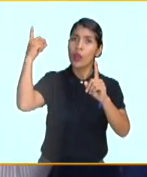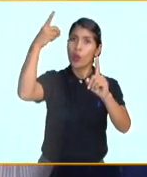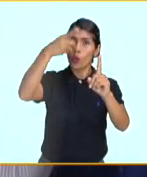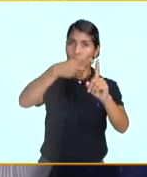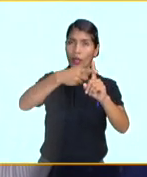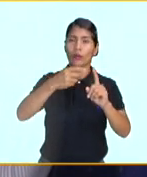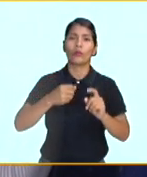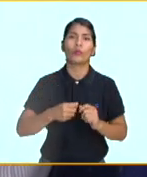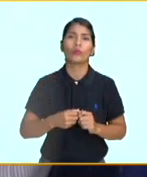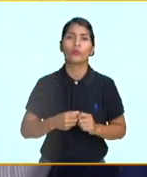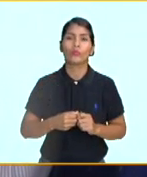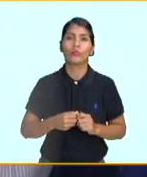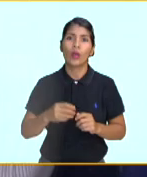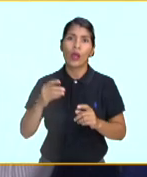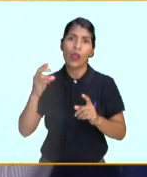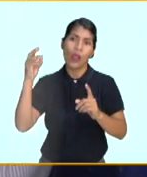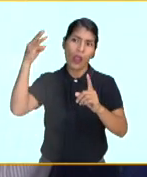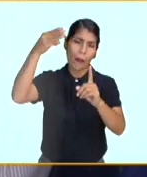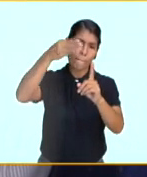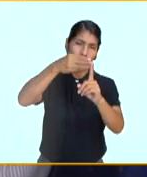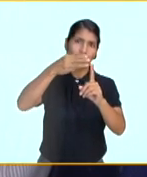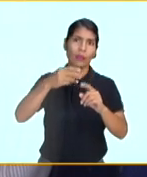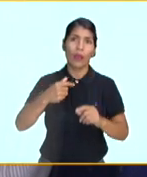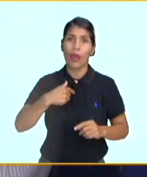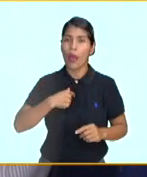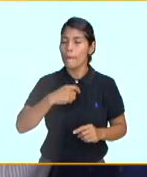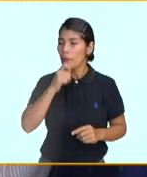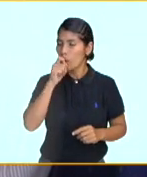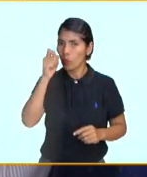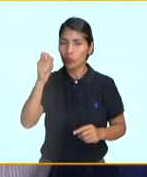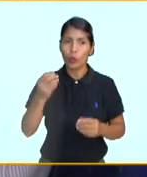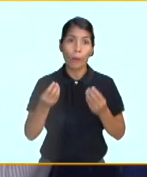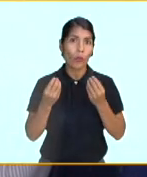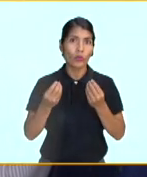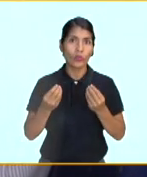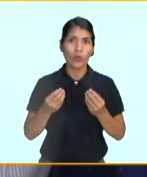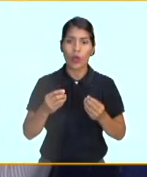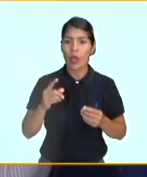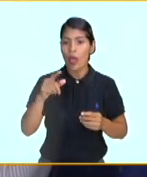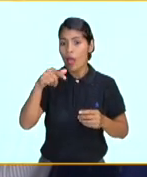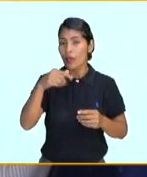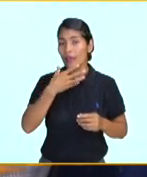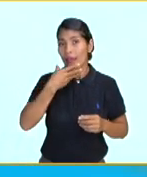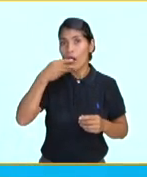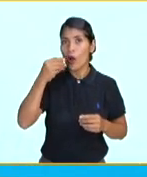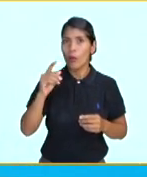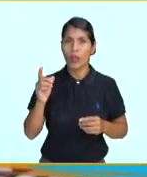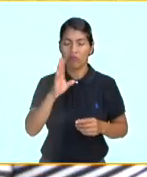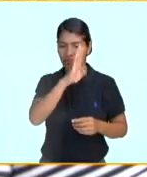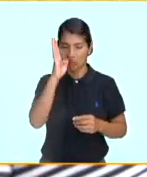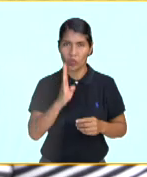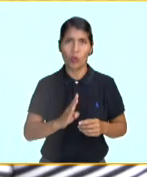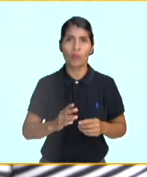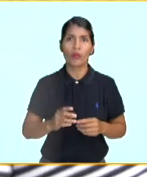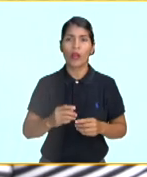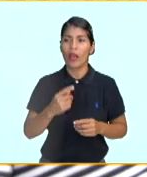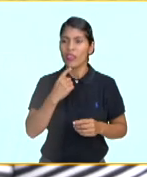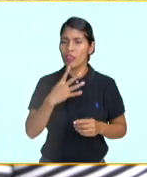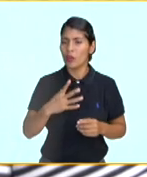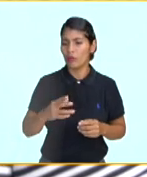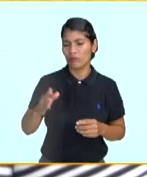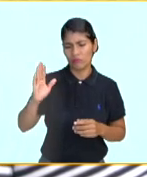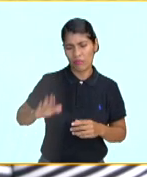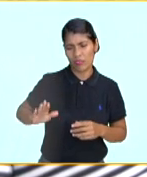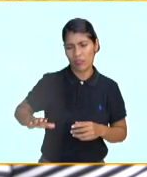que a mí más me impactó, ver que ella nunca se ha sentido menos por su condición. Hoy en día le